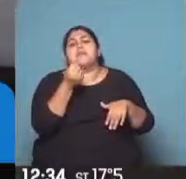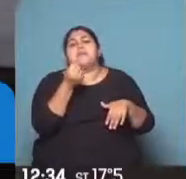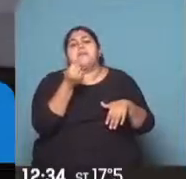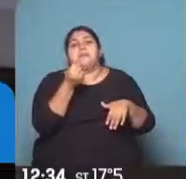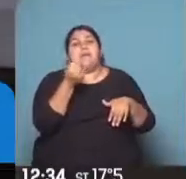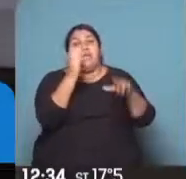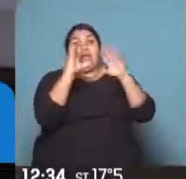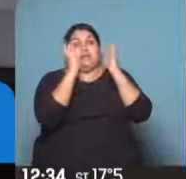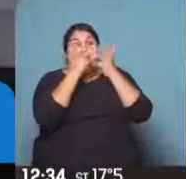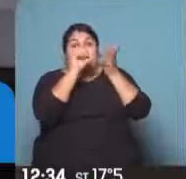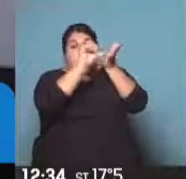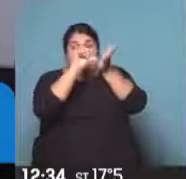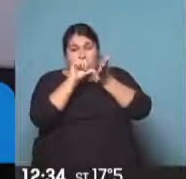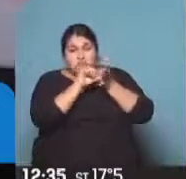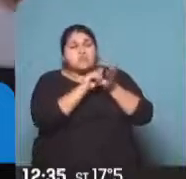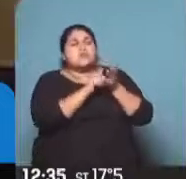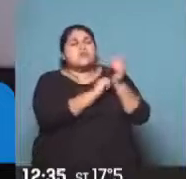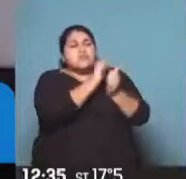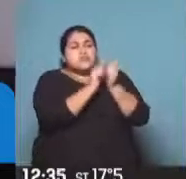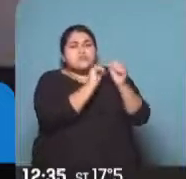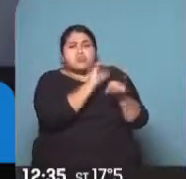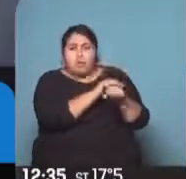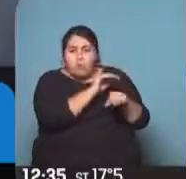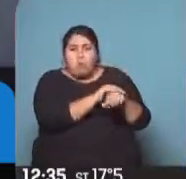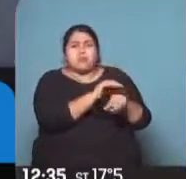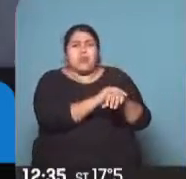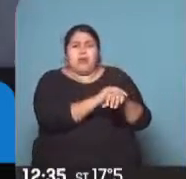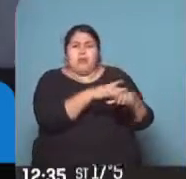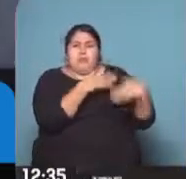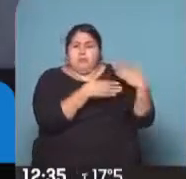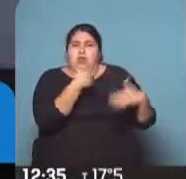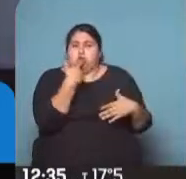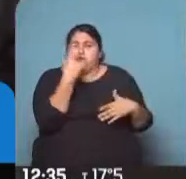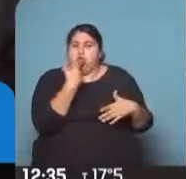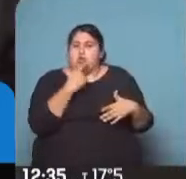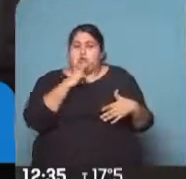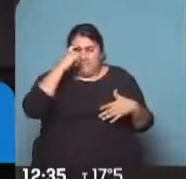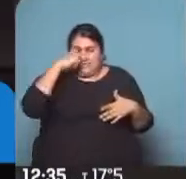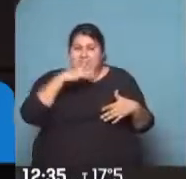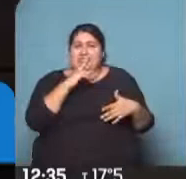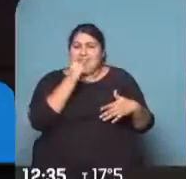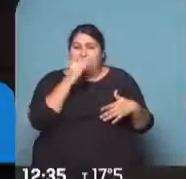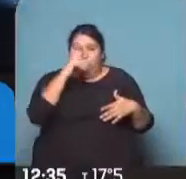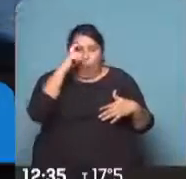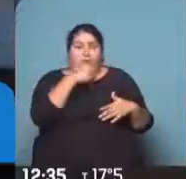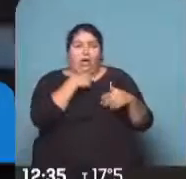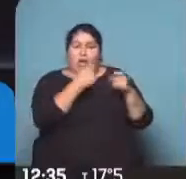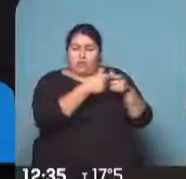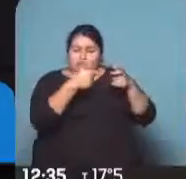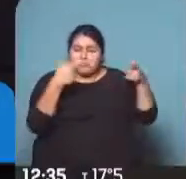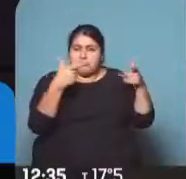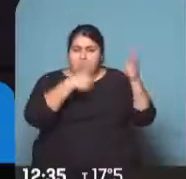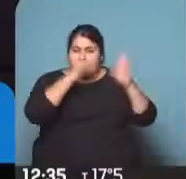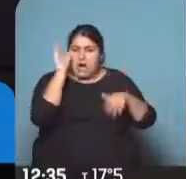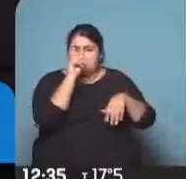mundo esta industria responsable y sustentable que pueda garantizar el crecimiento de las sociedades pero